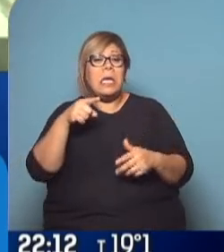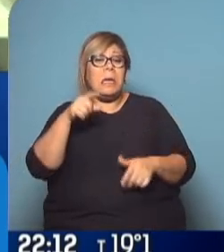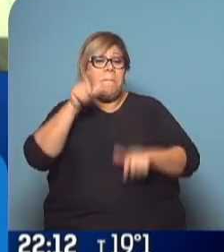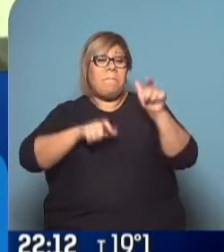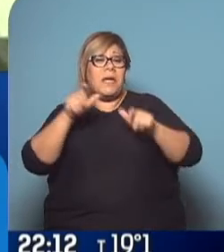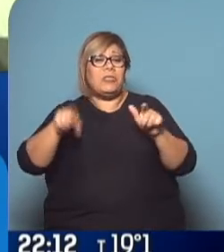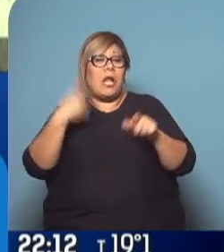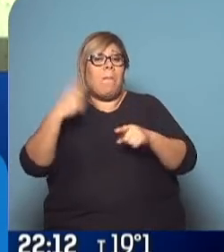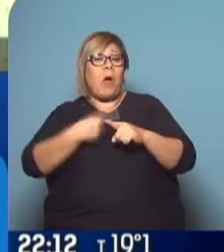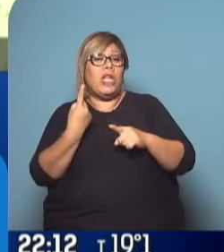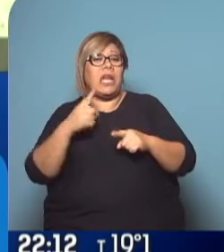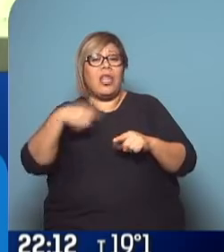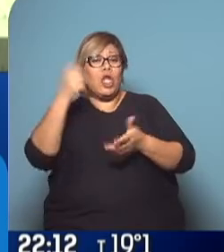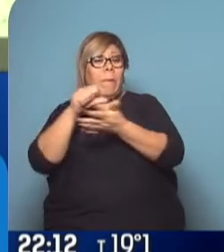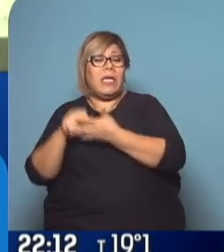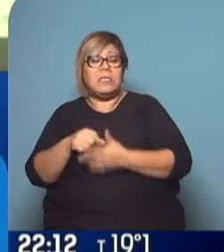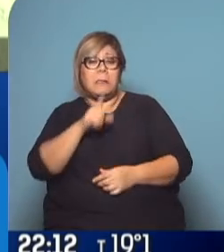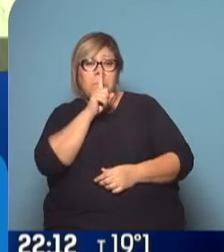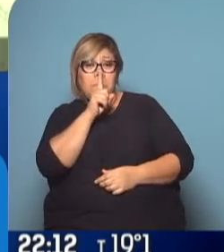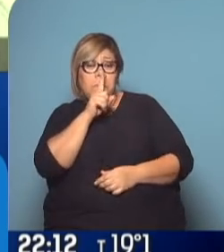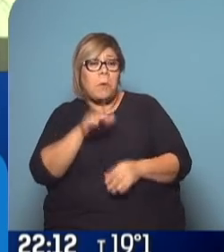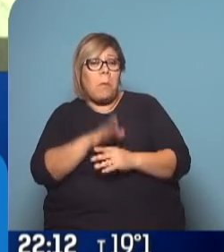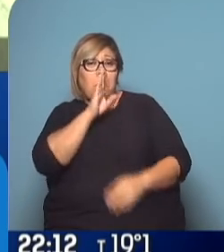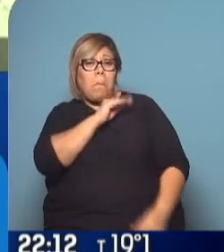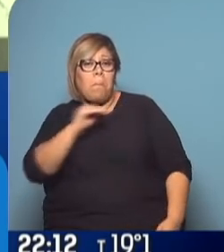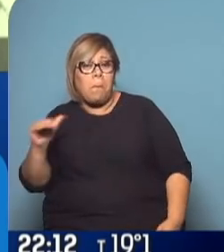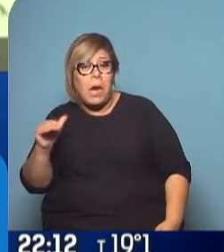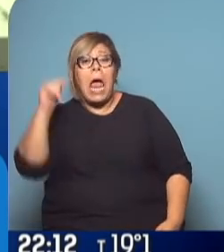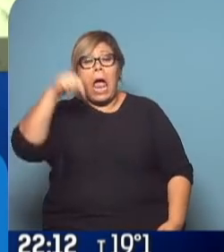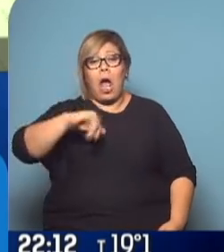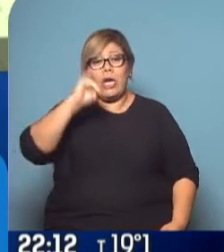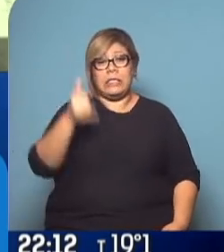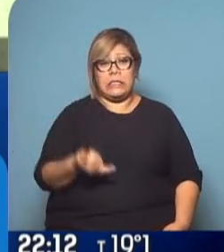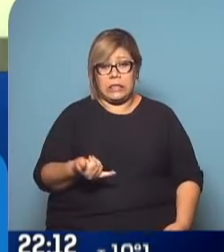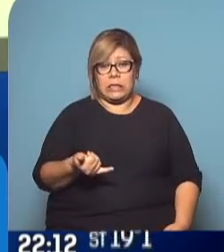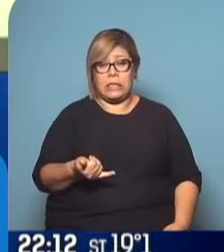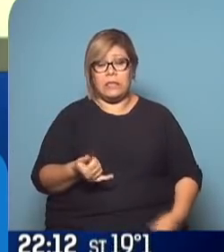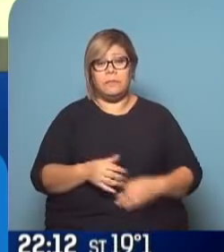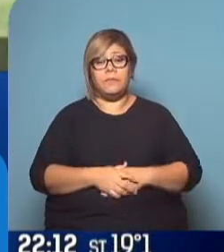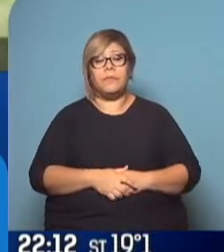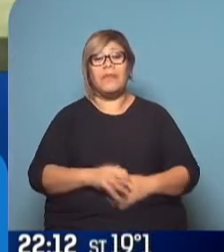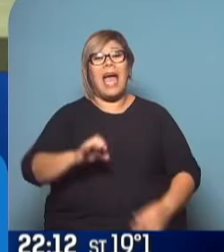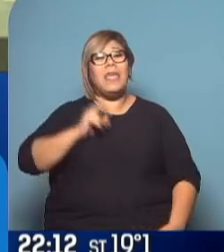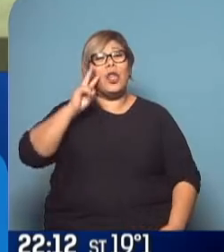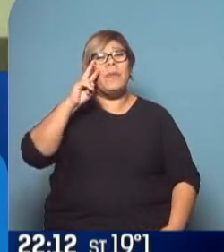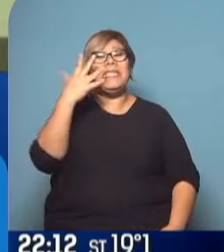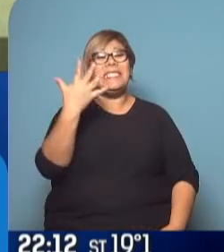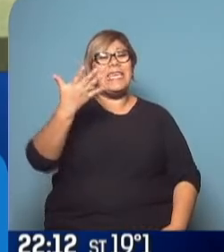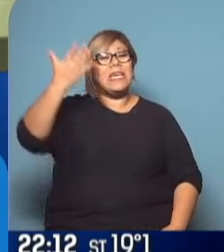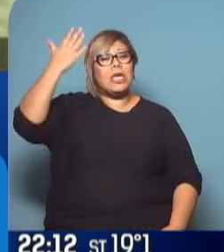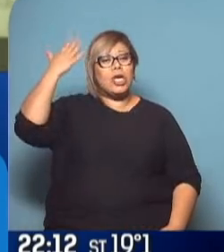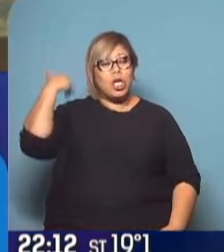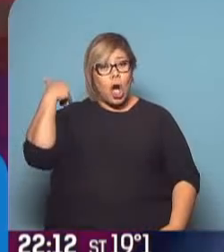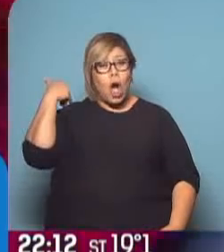humanos, se pueden buscar formas de entrar en los países para tratar de evitar que continúen. Y en el año 2005, de manera unánime,